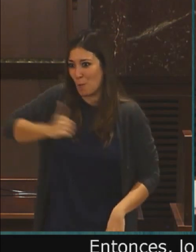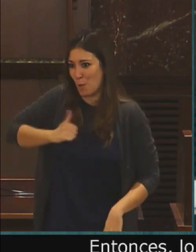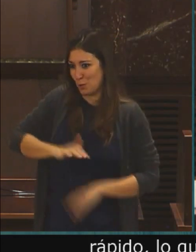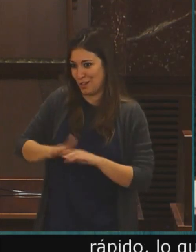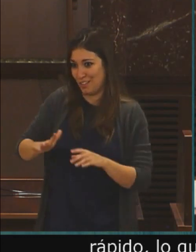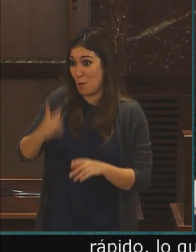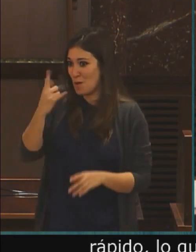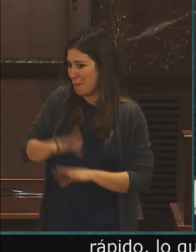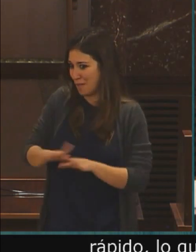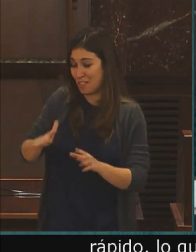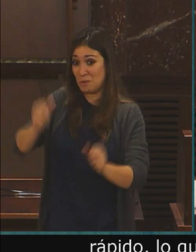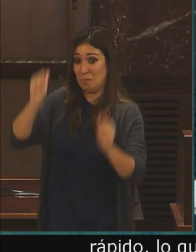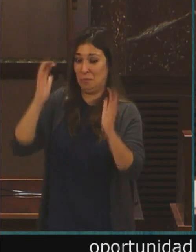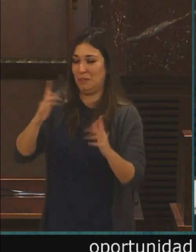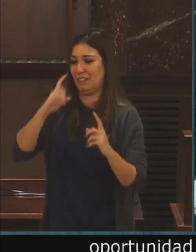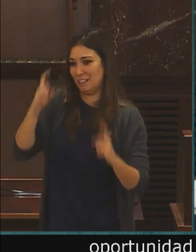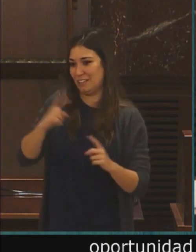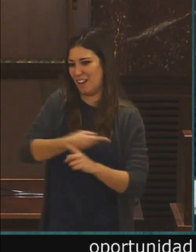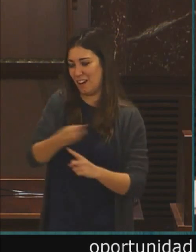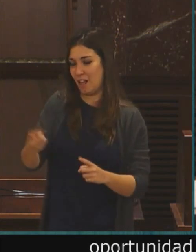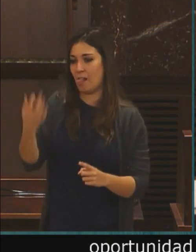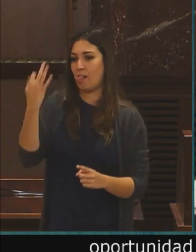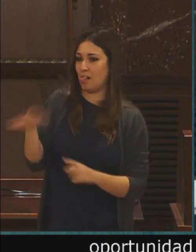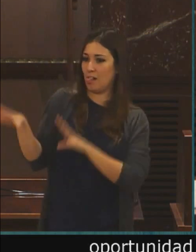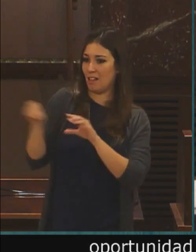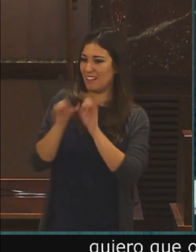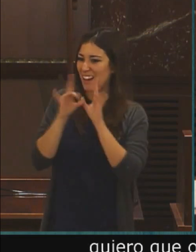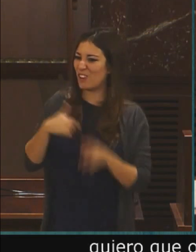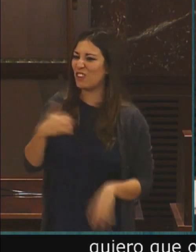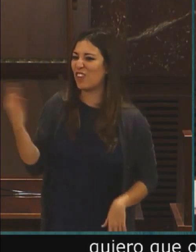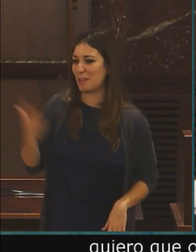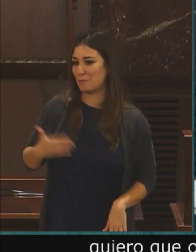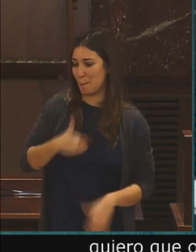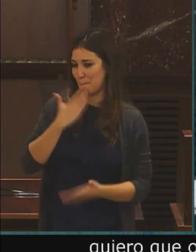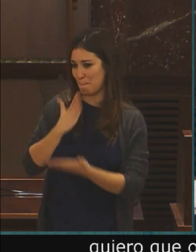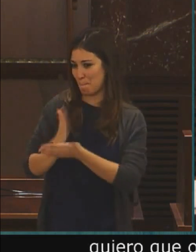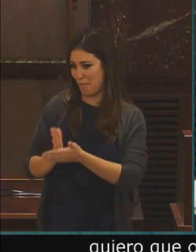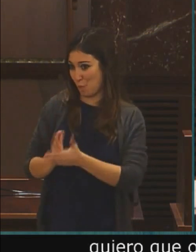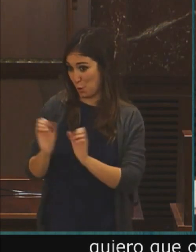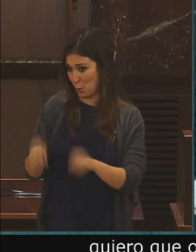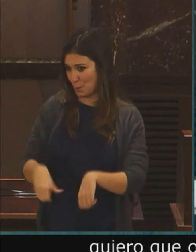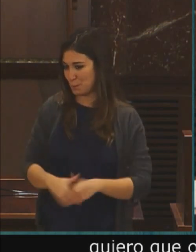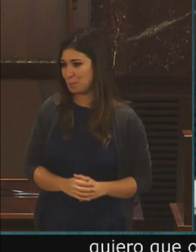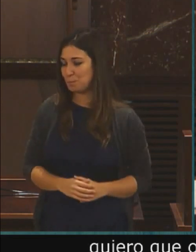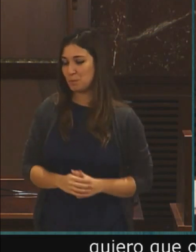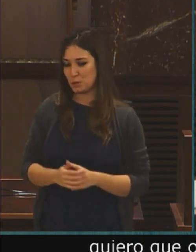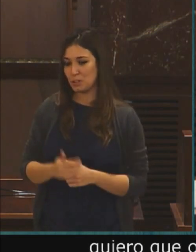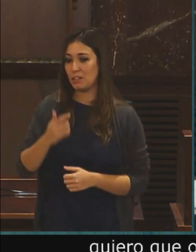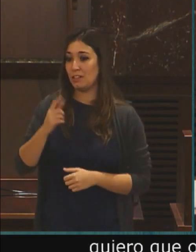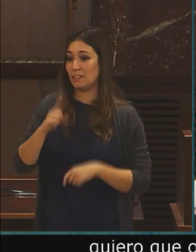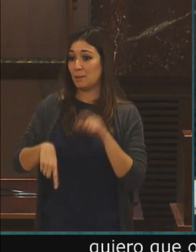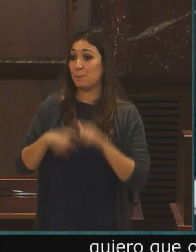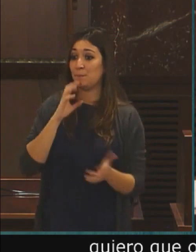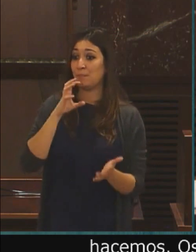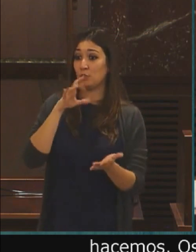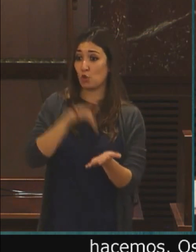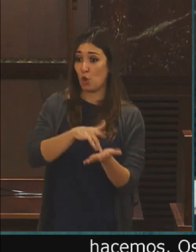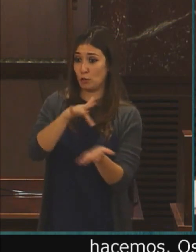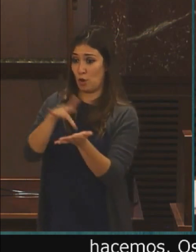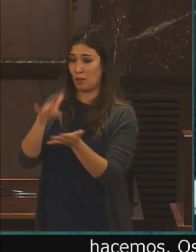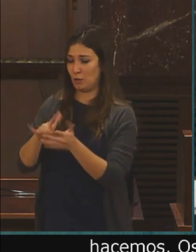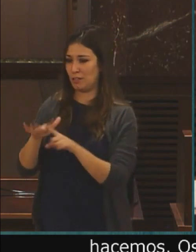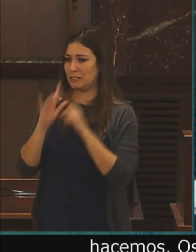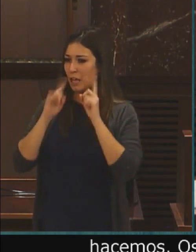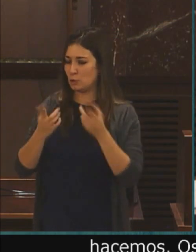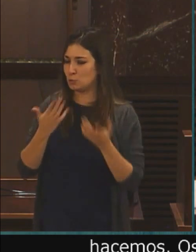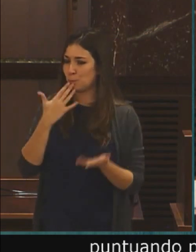quiero que os quede claro qué es lo que hacemos. ¿Vale? Os voy a ir puntuando por centros en los que intervenimos.